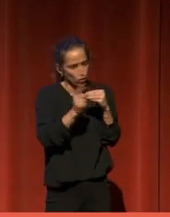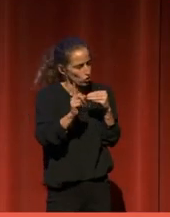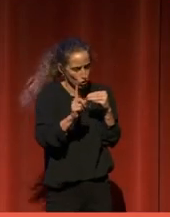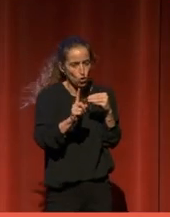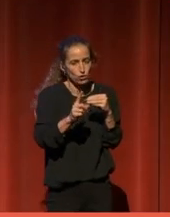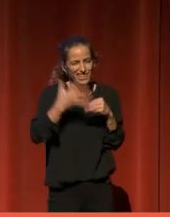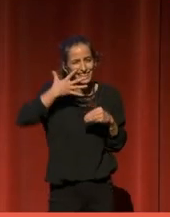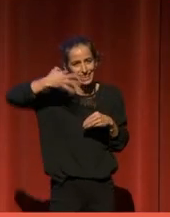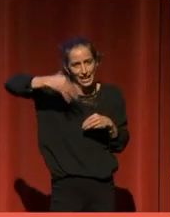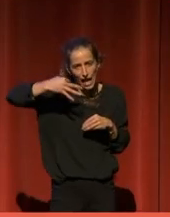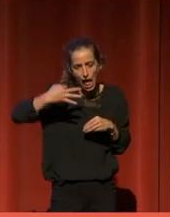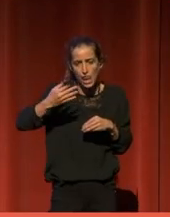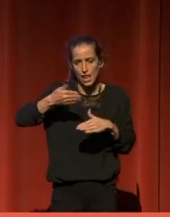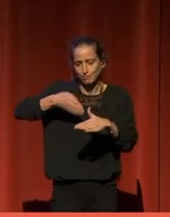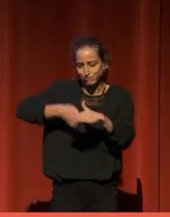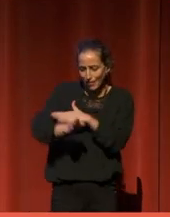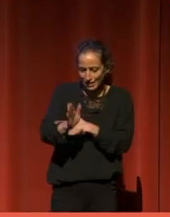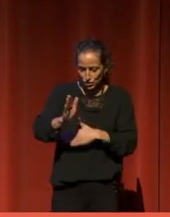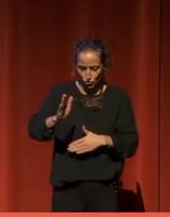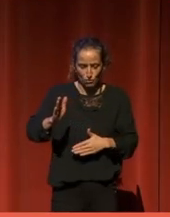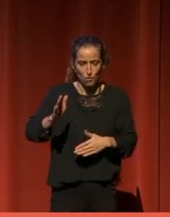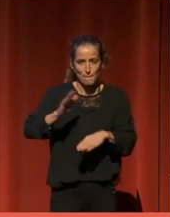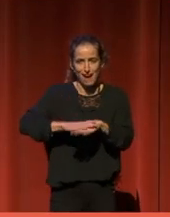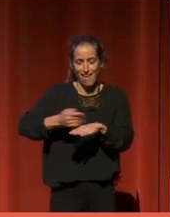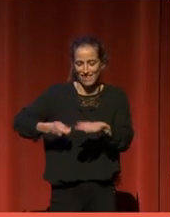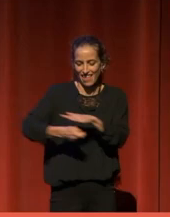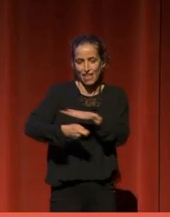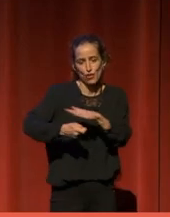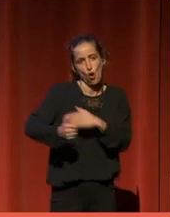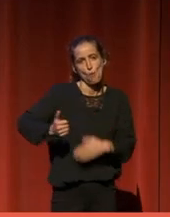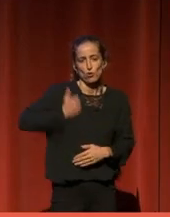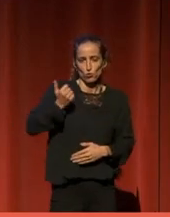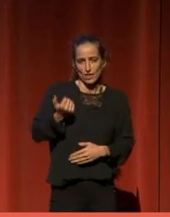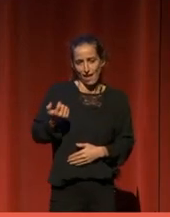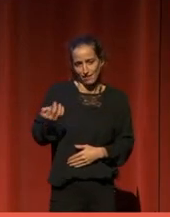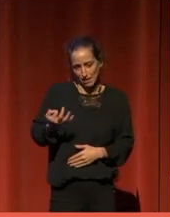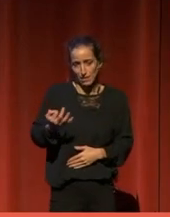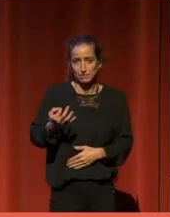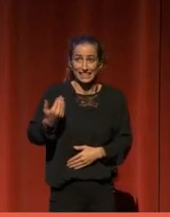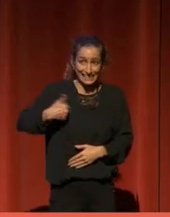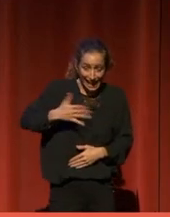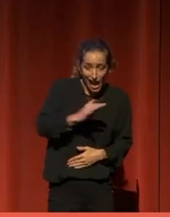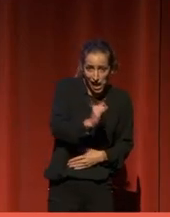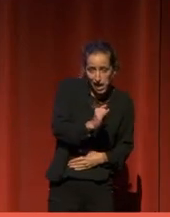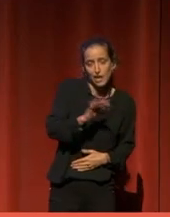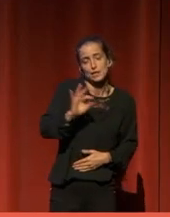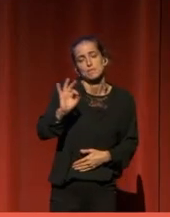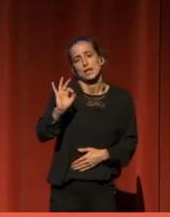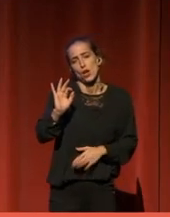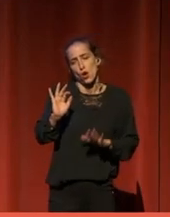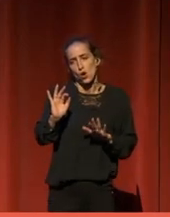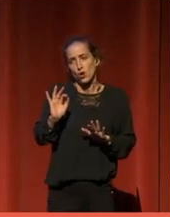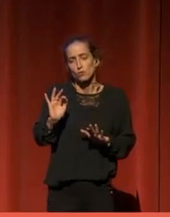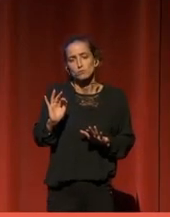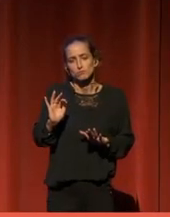oportunidades de financiación y existen pero yo creo que esto se puede mejorar y si todo